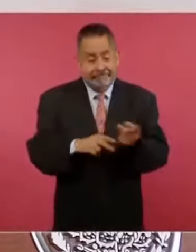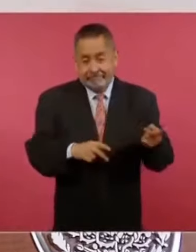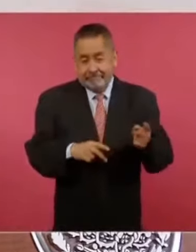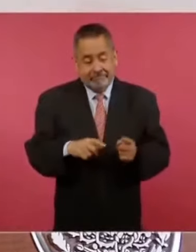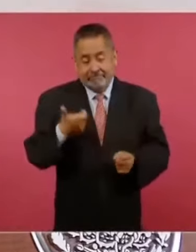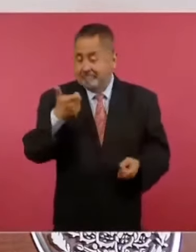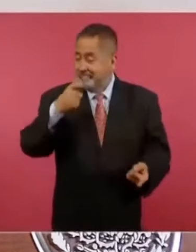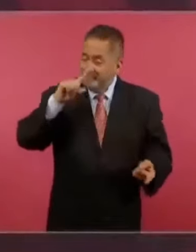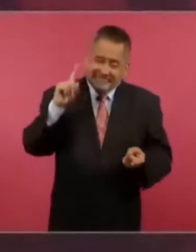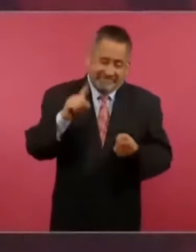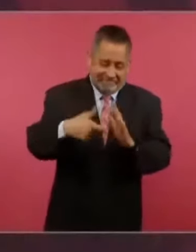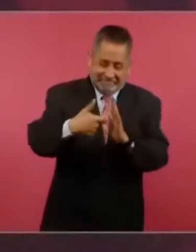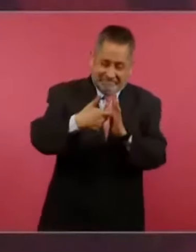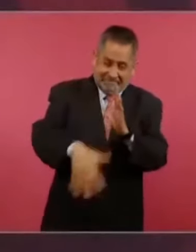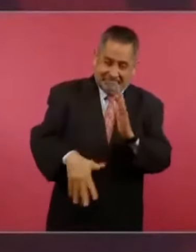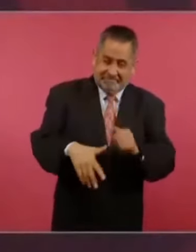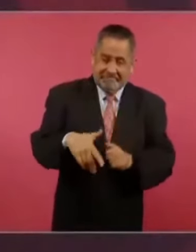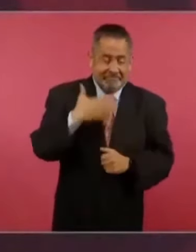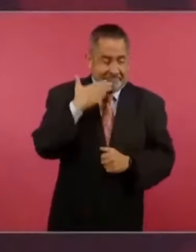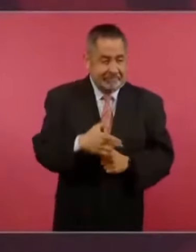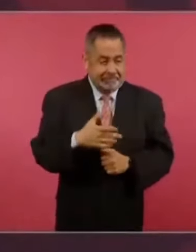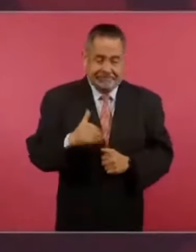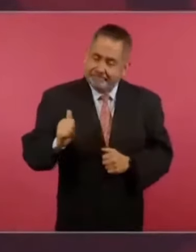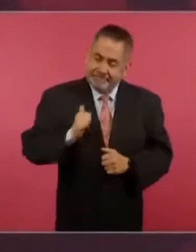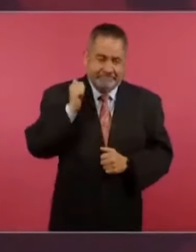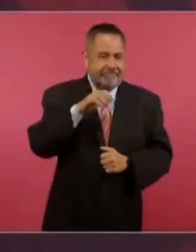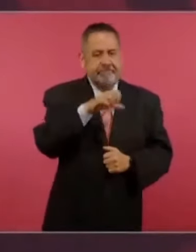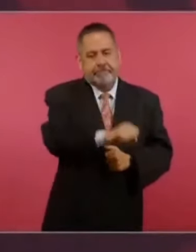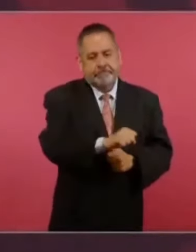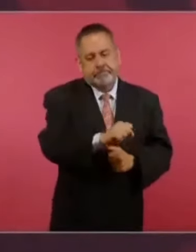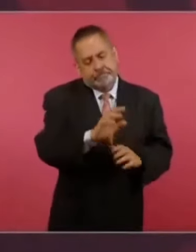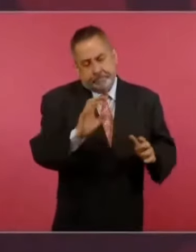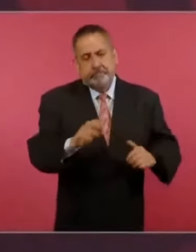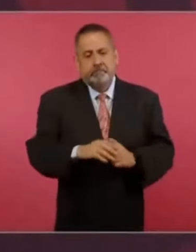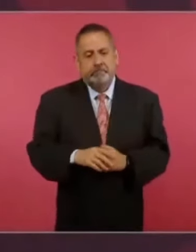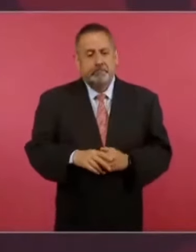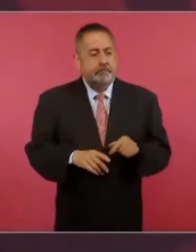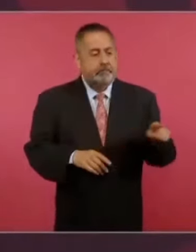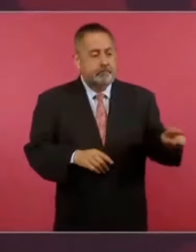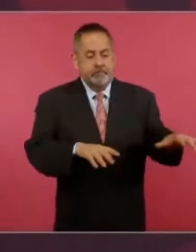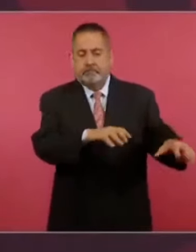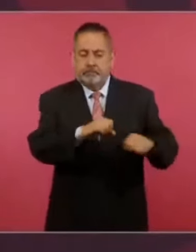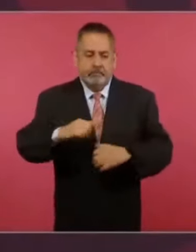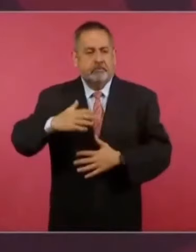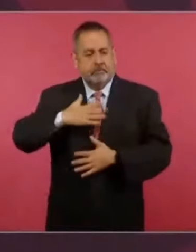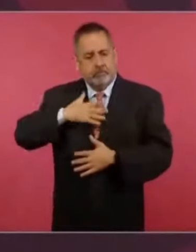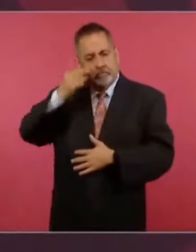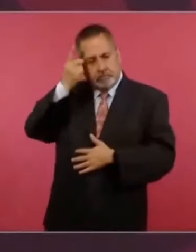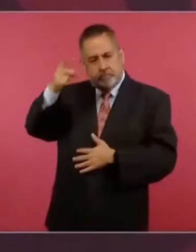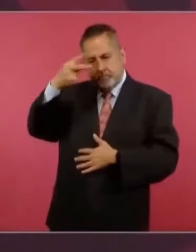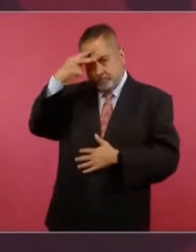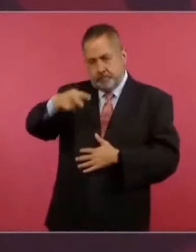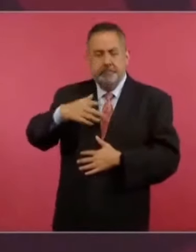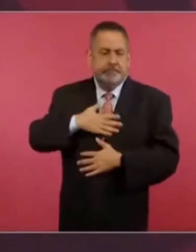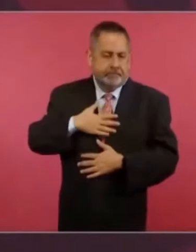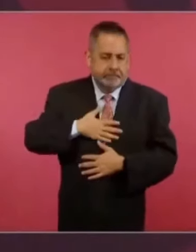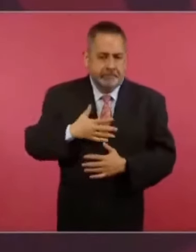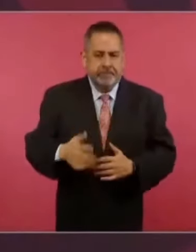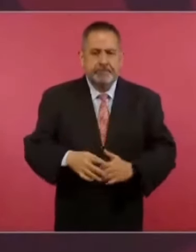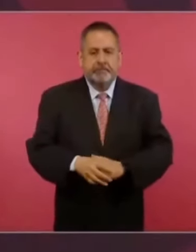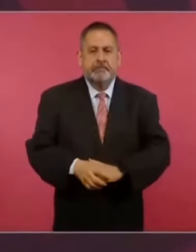muy bueno. Entonces, ya esa refinería es de México,